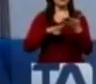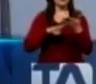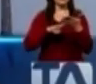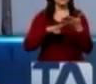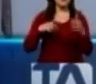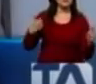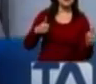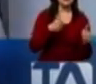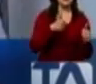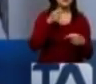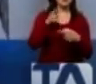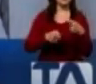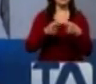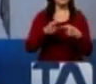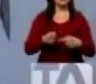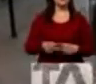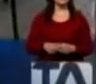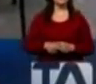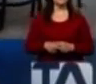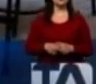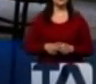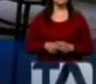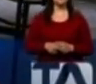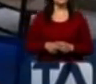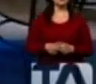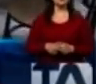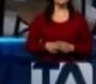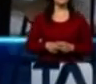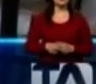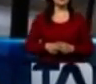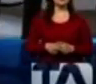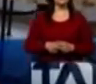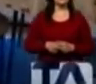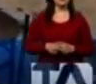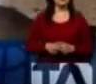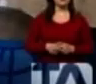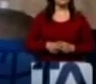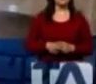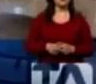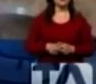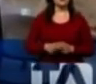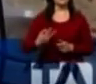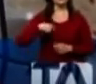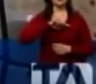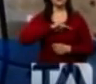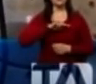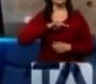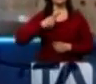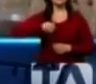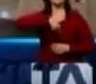llegar a ellos, ¿no? Uh-huh. La única manera es haciendo visible que existimos, haciendo visible que desde ASDEN, desde la asociación que hemos creado mi marido